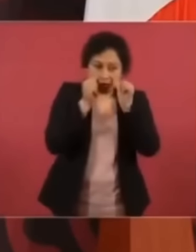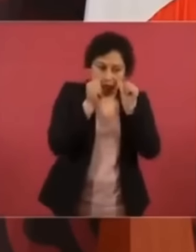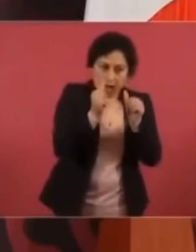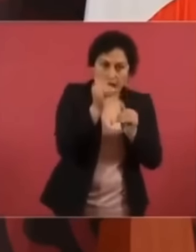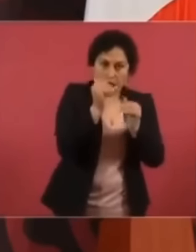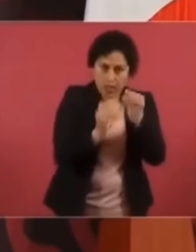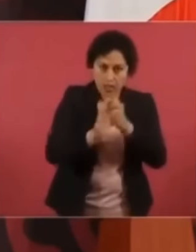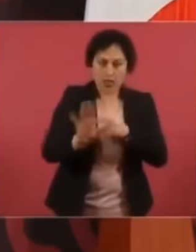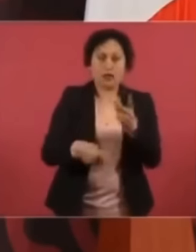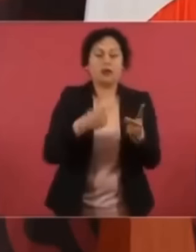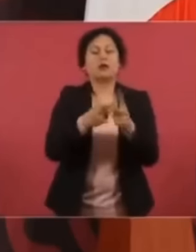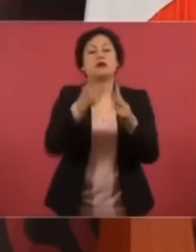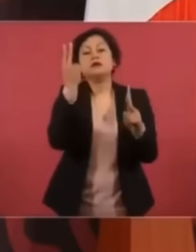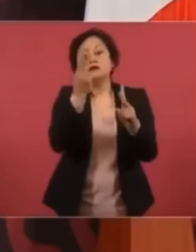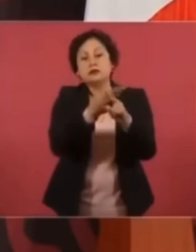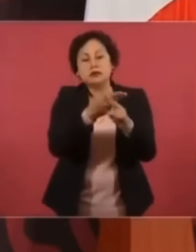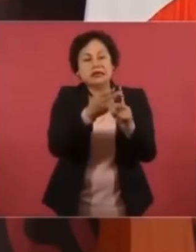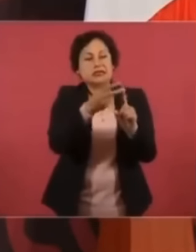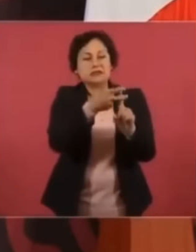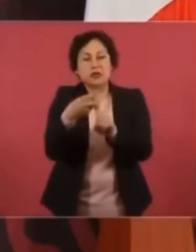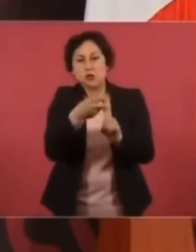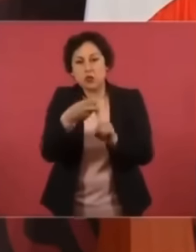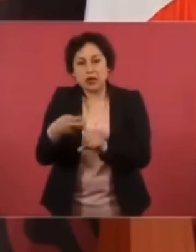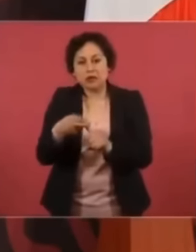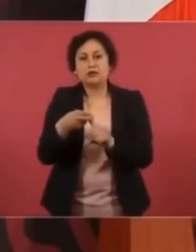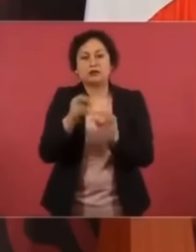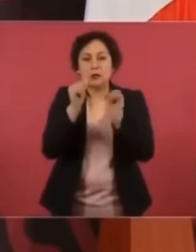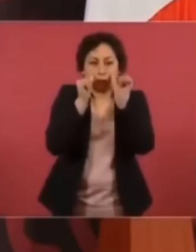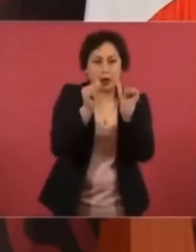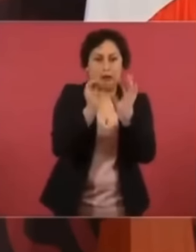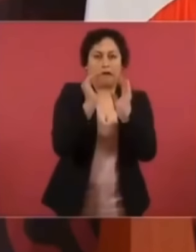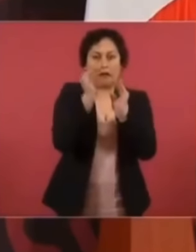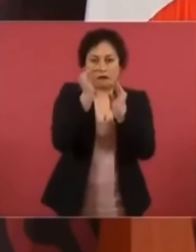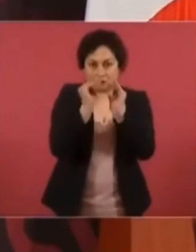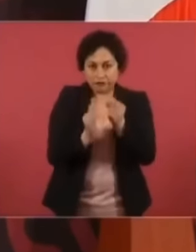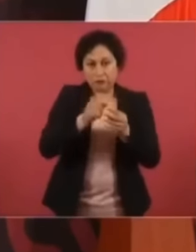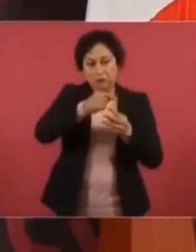va a terminar con más homicidios que el de Enrique Peña Nieto.